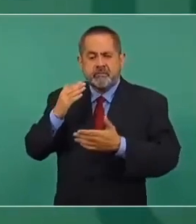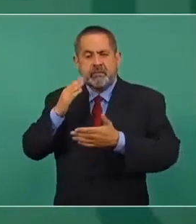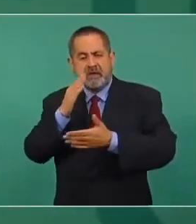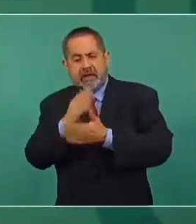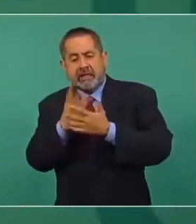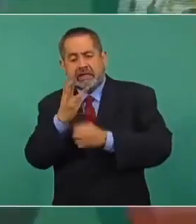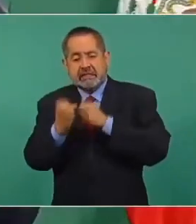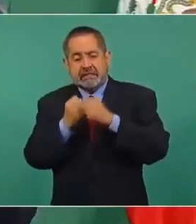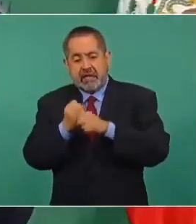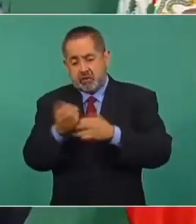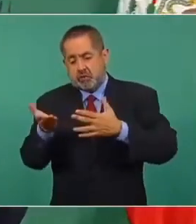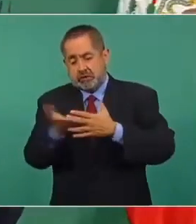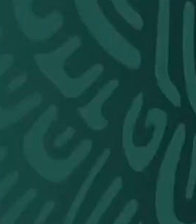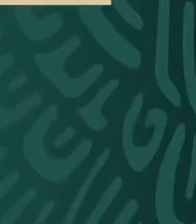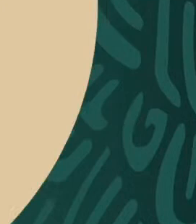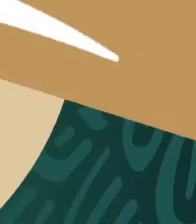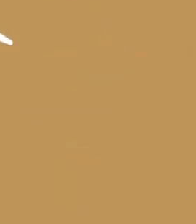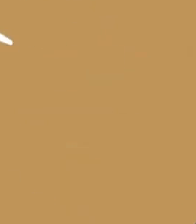Ya está establecido.